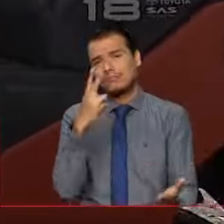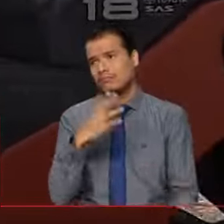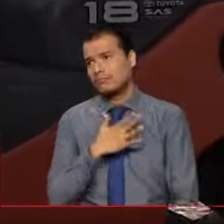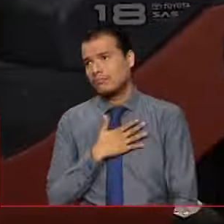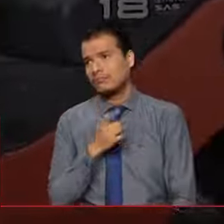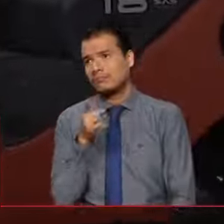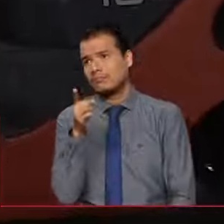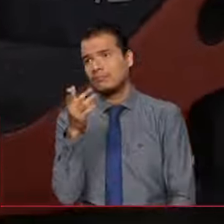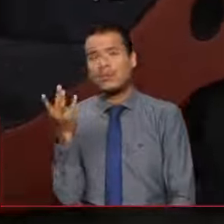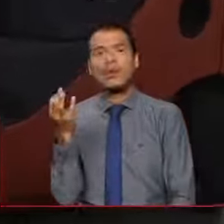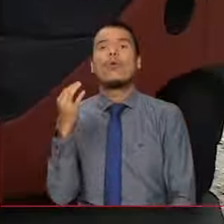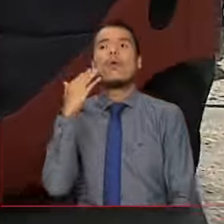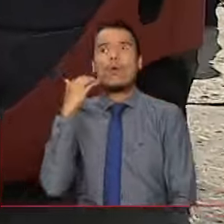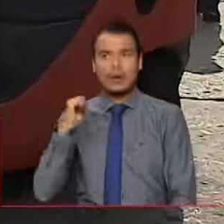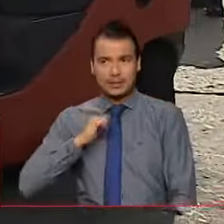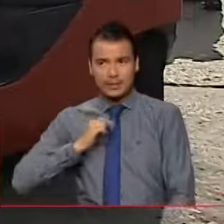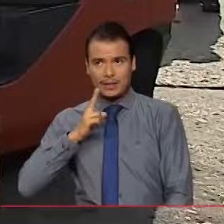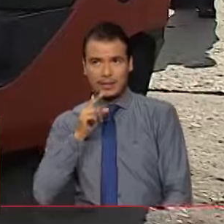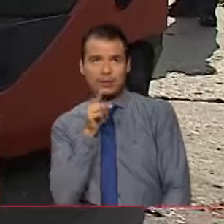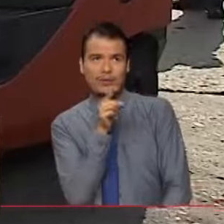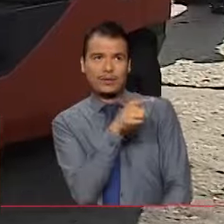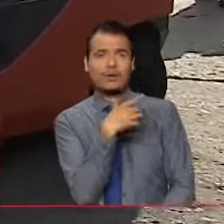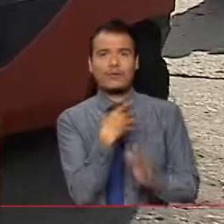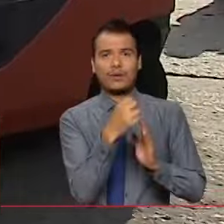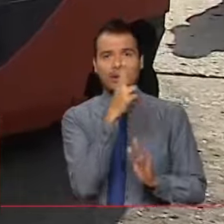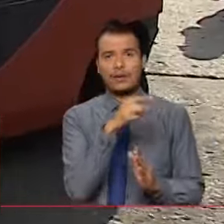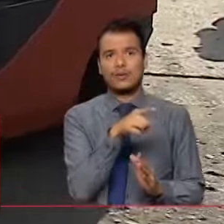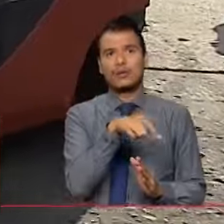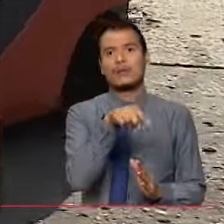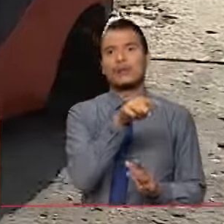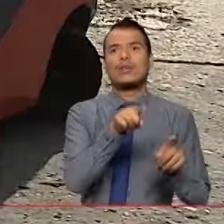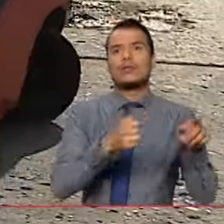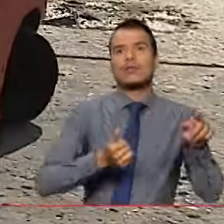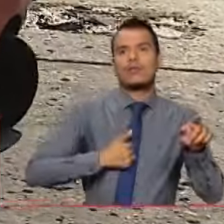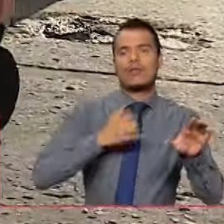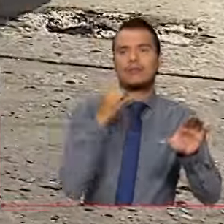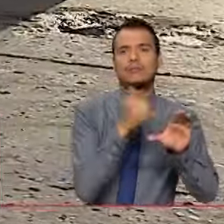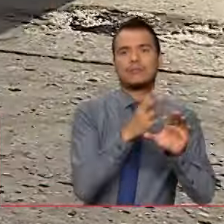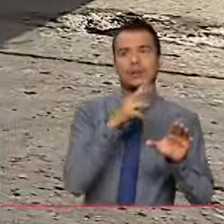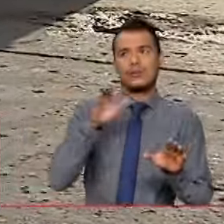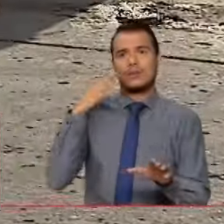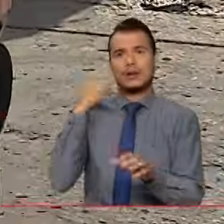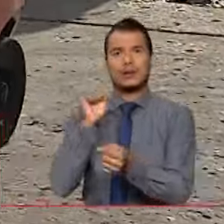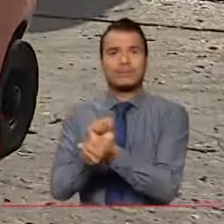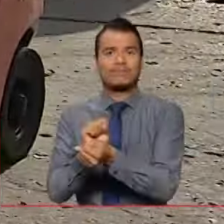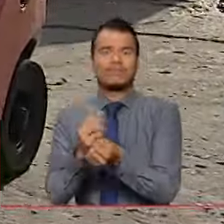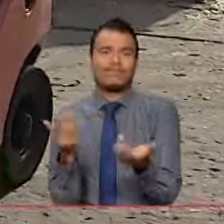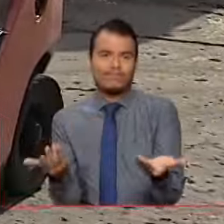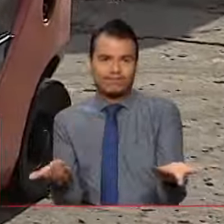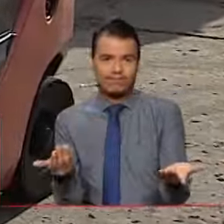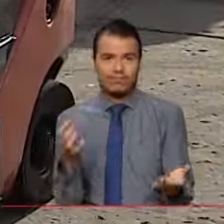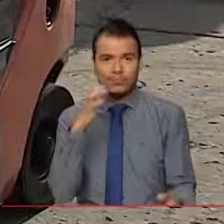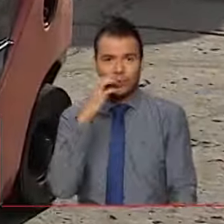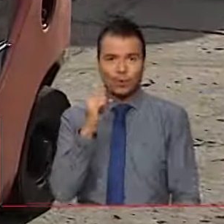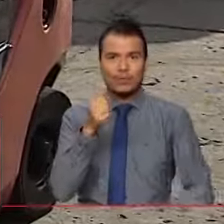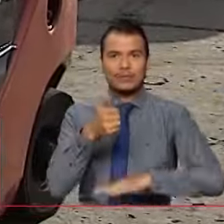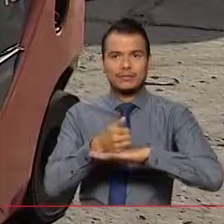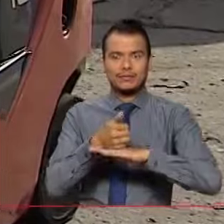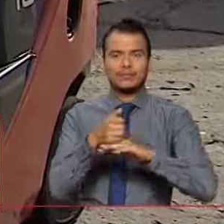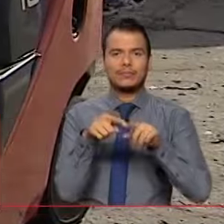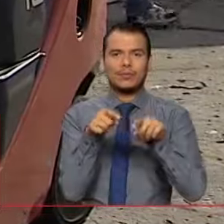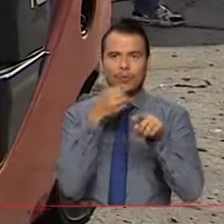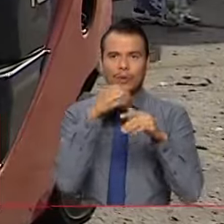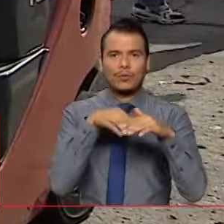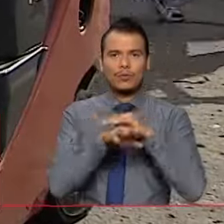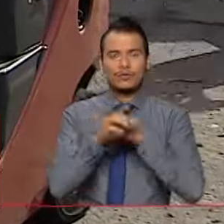solos afuera y a lo mejor han sido hasta violados. Las personas cometemos errores, afirma el director del Banco de Alimentos de Cali, quien además resalta que